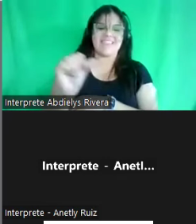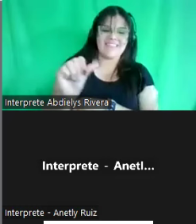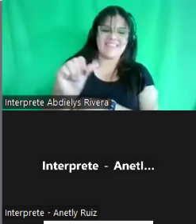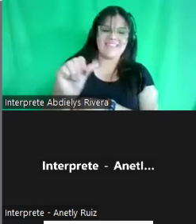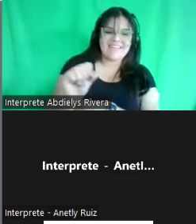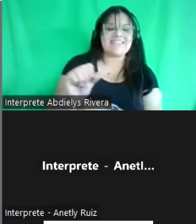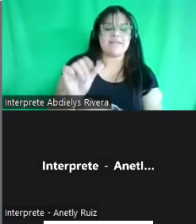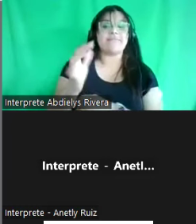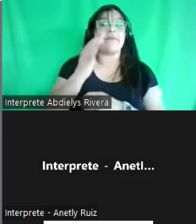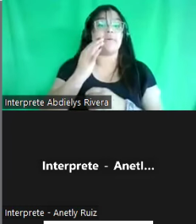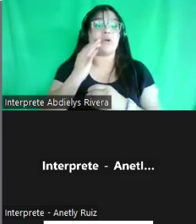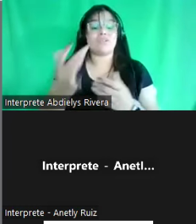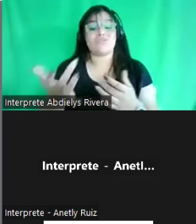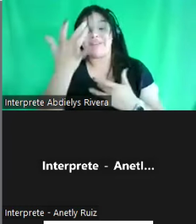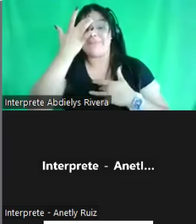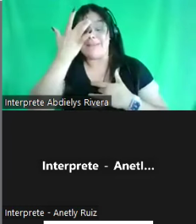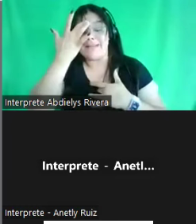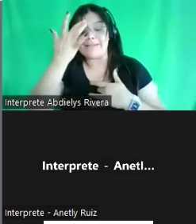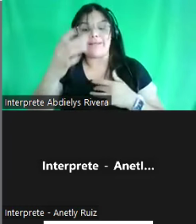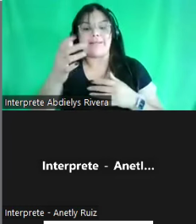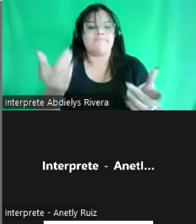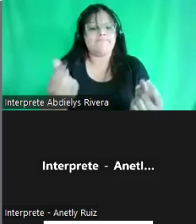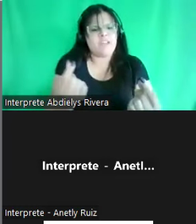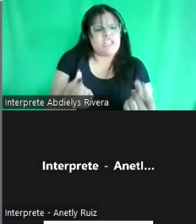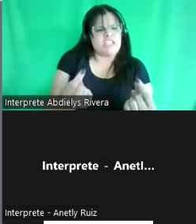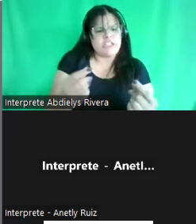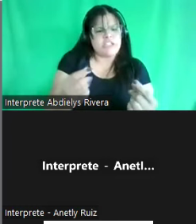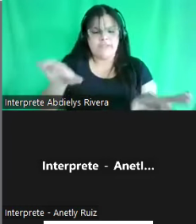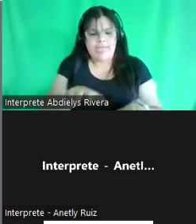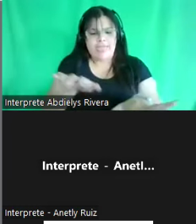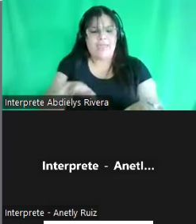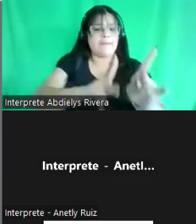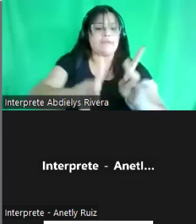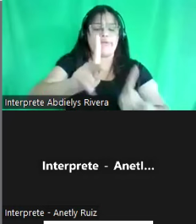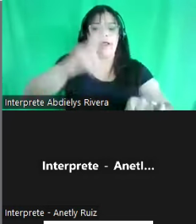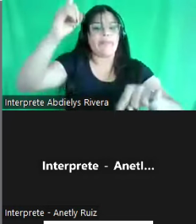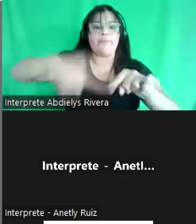a los pacientes, ¿verdad?, de hacer sus funciones principales. Eso sería un ejemplo.